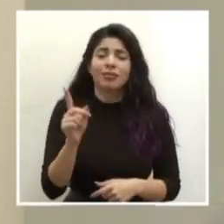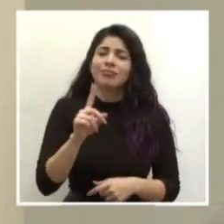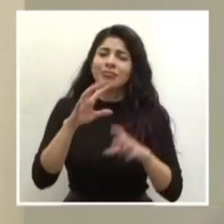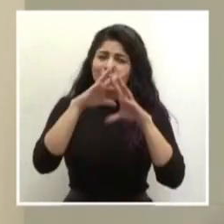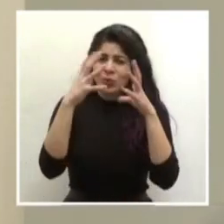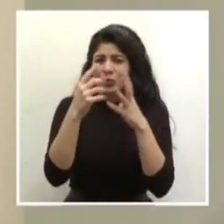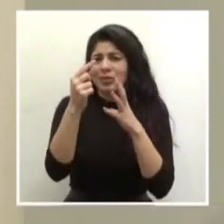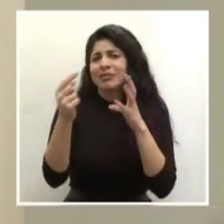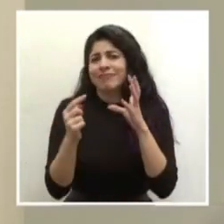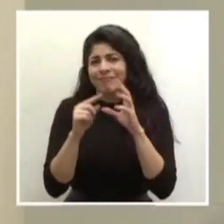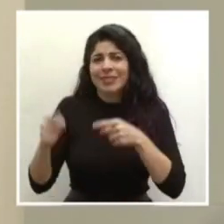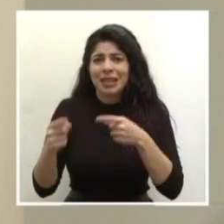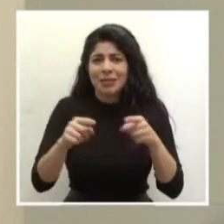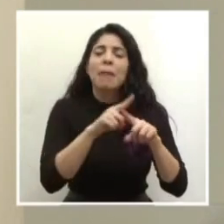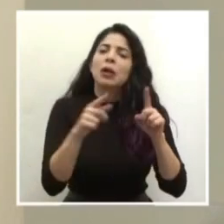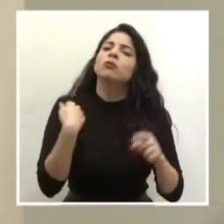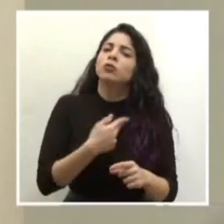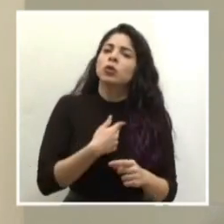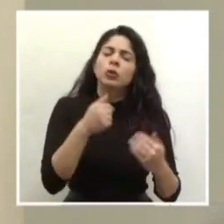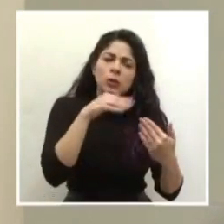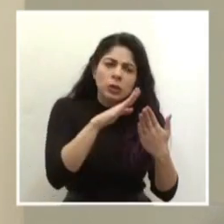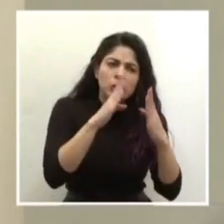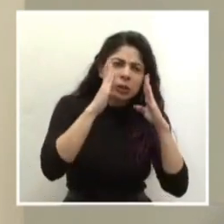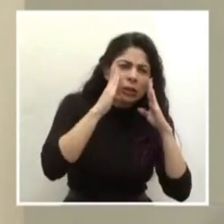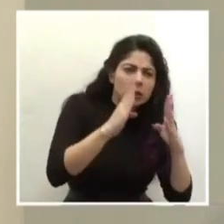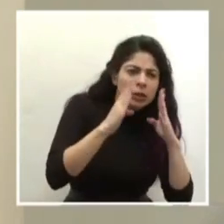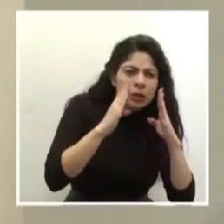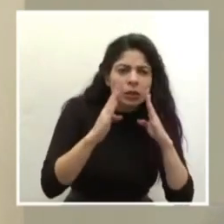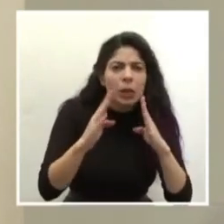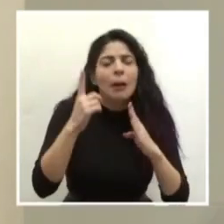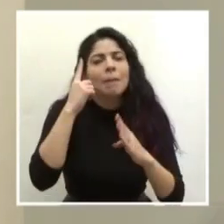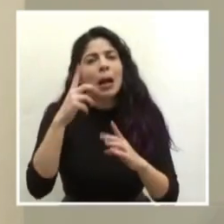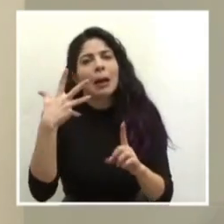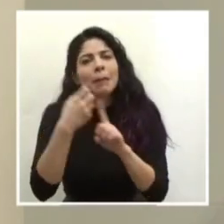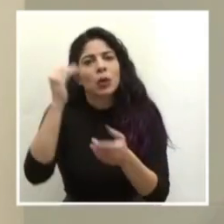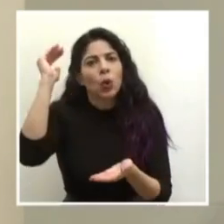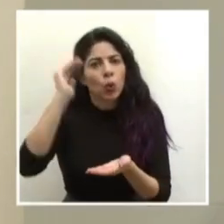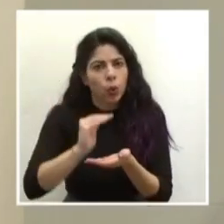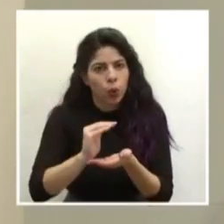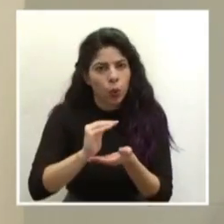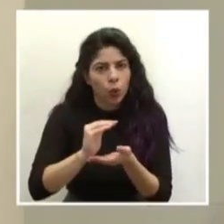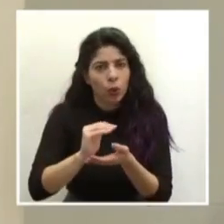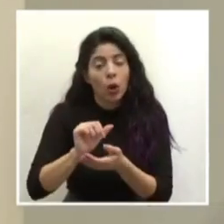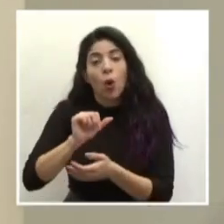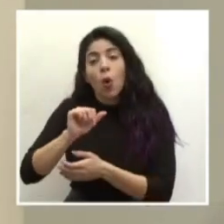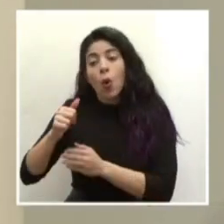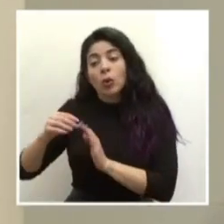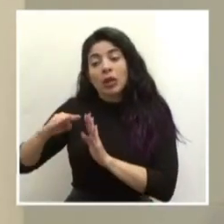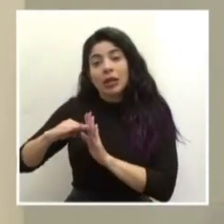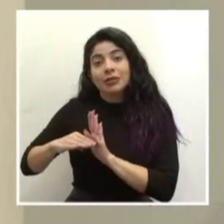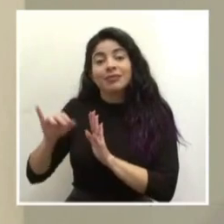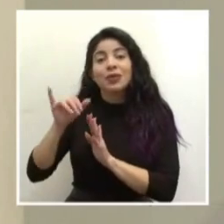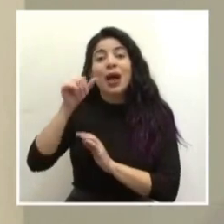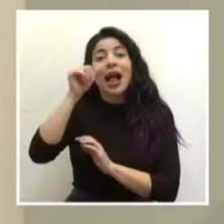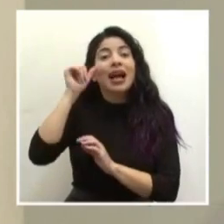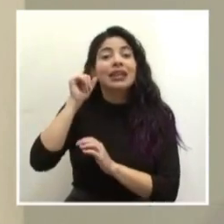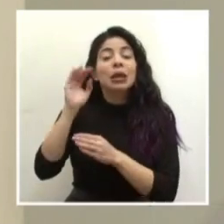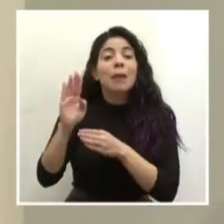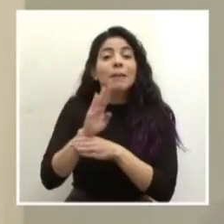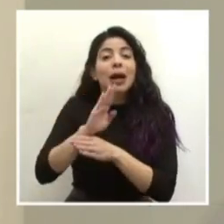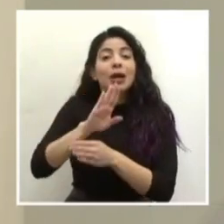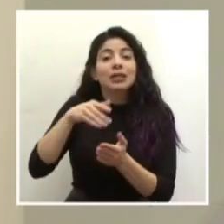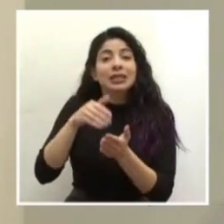lo estamos abordando de frente para que el impacto no sea mayor y estamos tomando otras medidas como las que anunció ayer el Banco